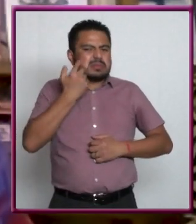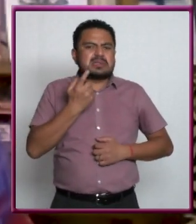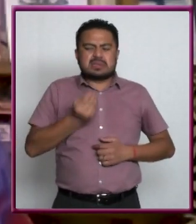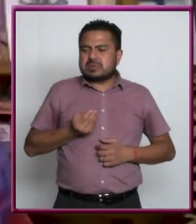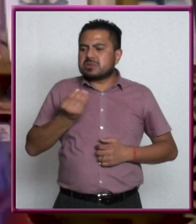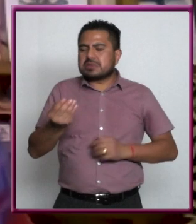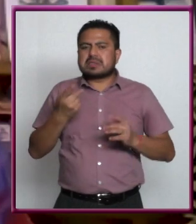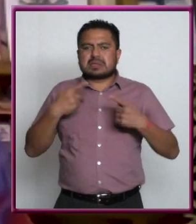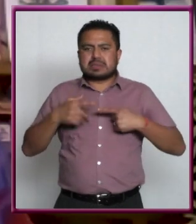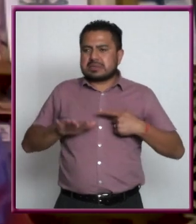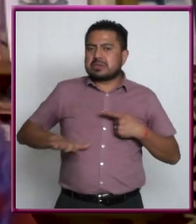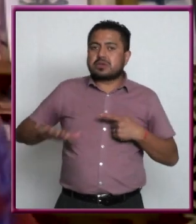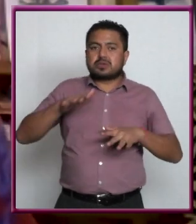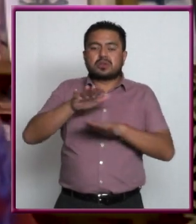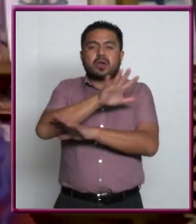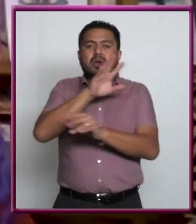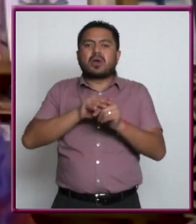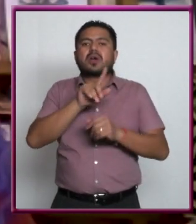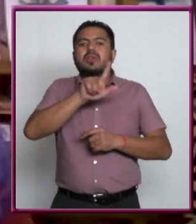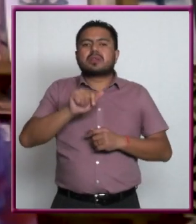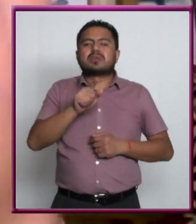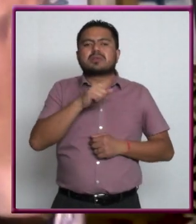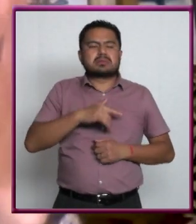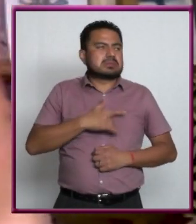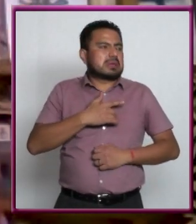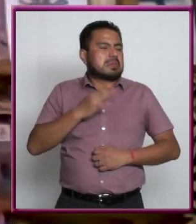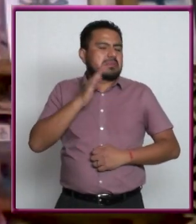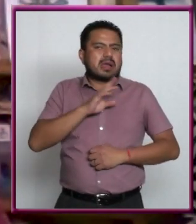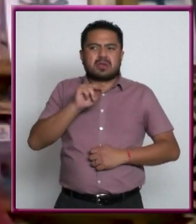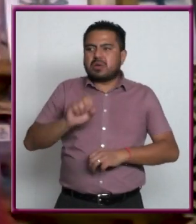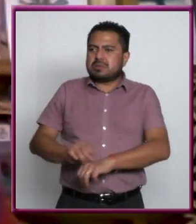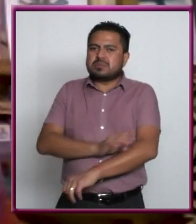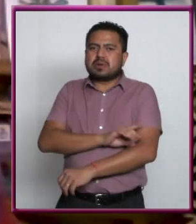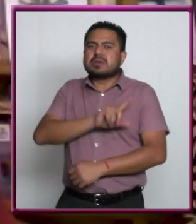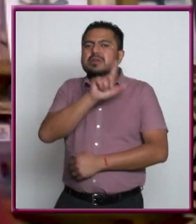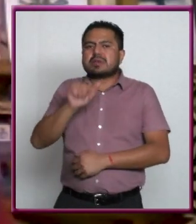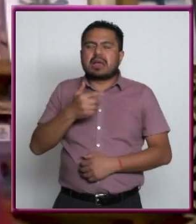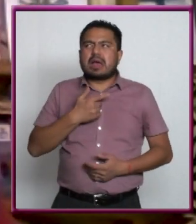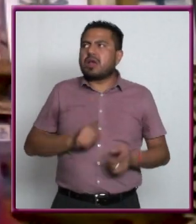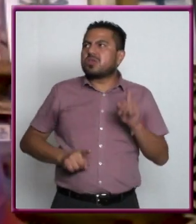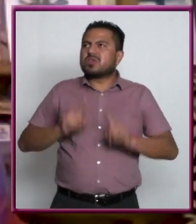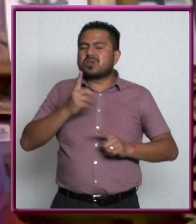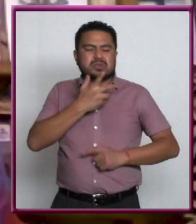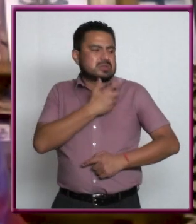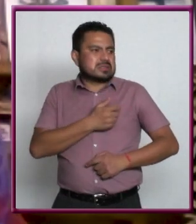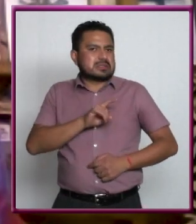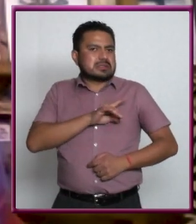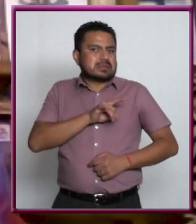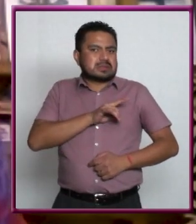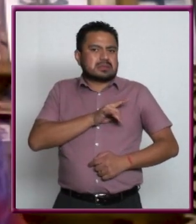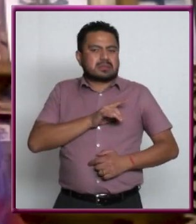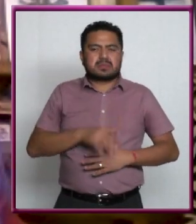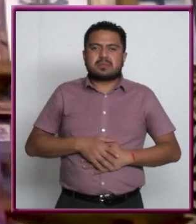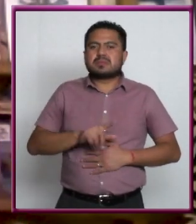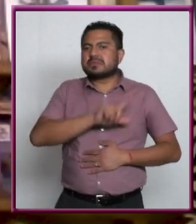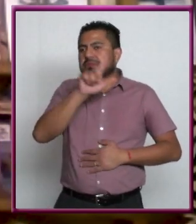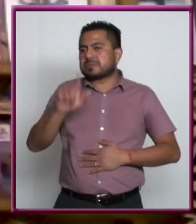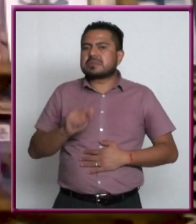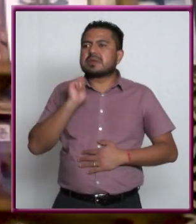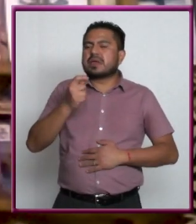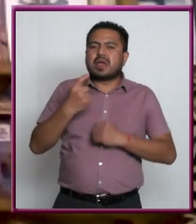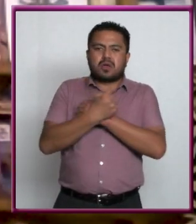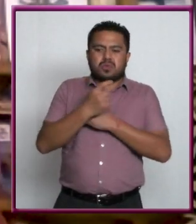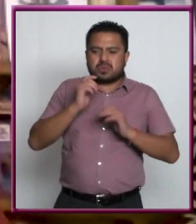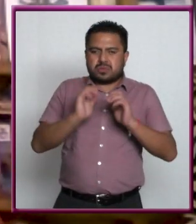queremos darle a esas personas, sobre todo para que después no nos sintamos mal emocionalmente y tengamos dudas y angustias y miedos. Luego está